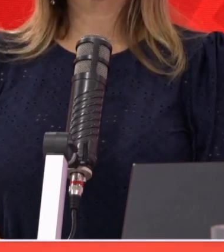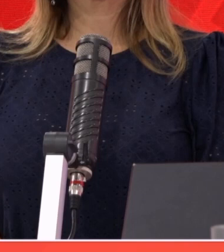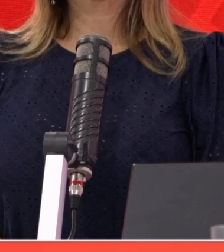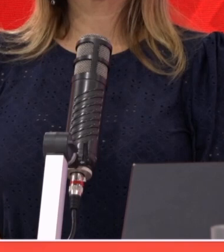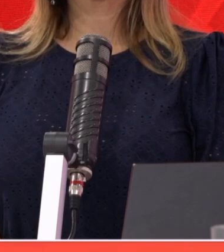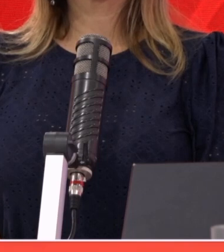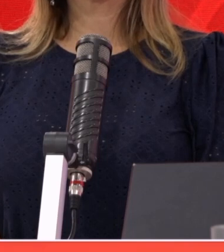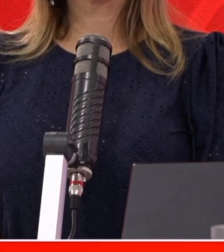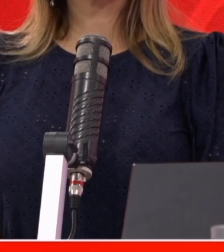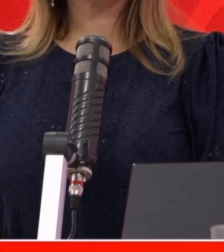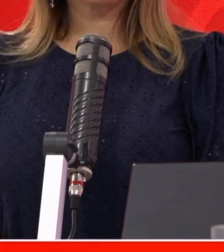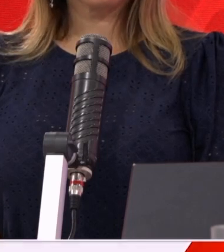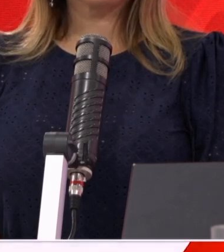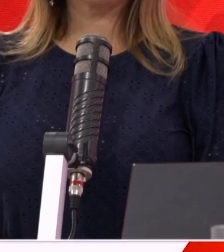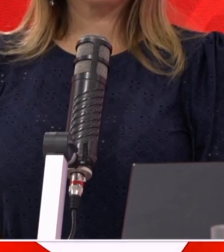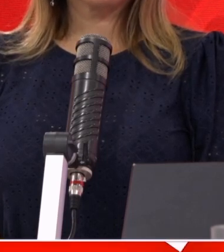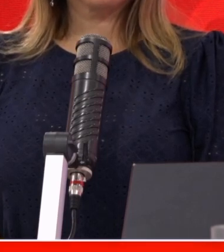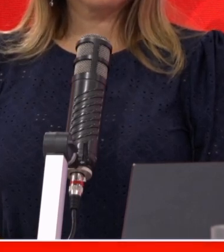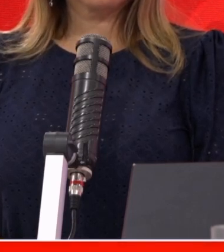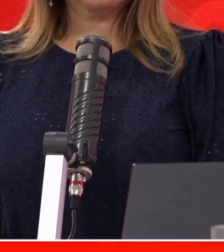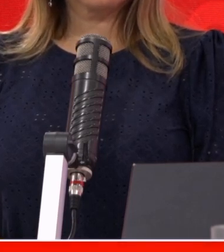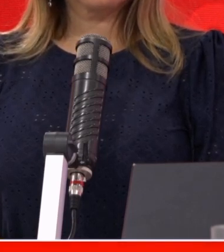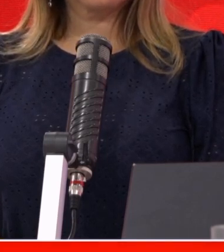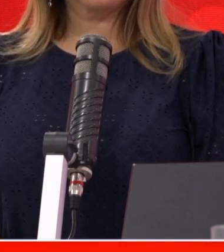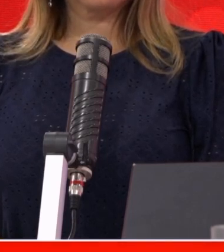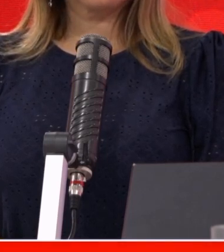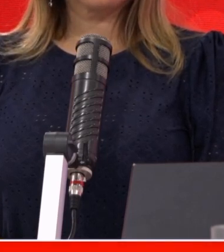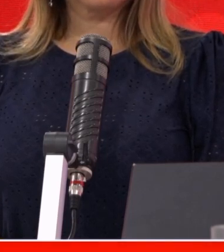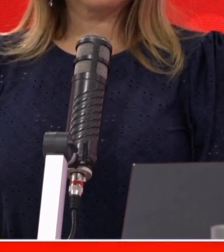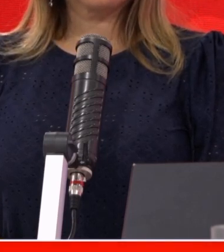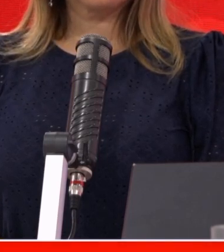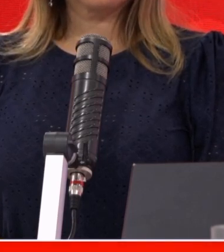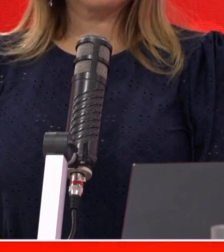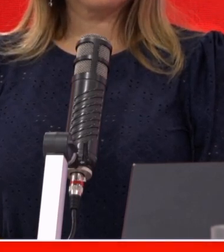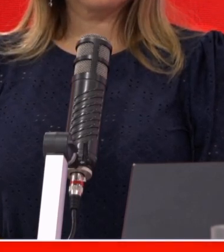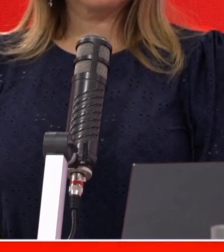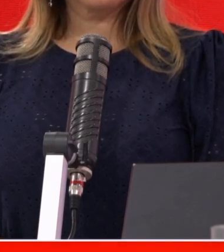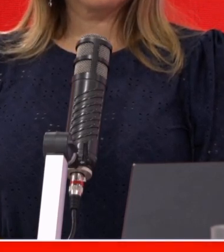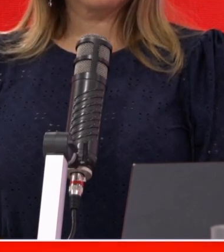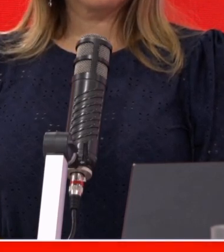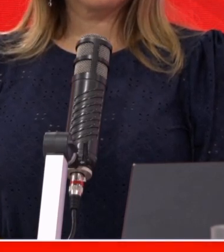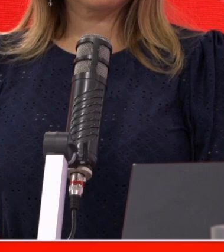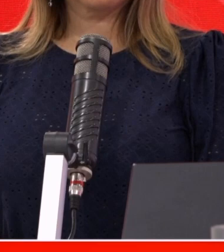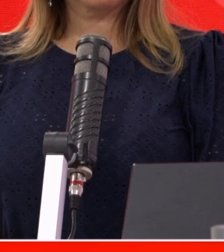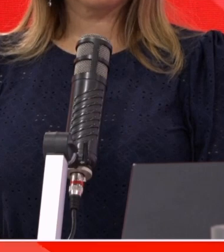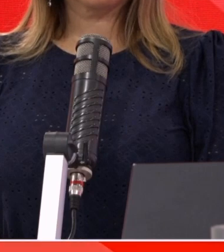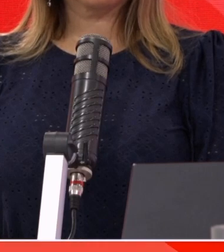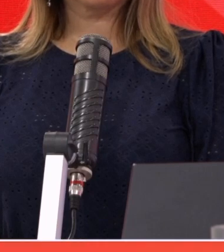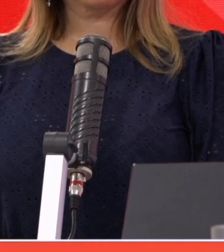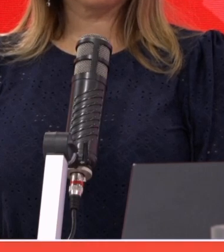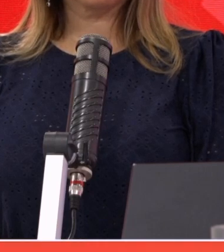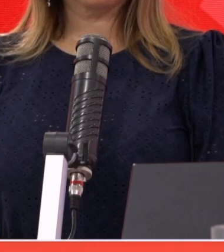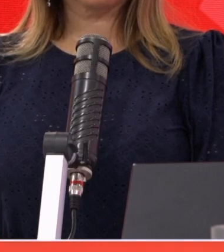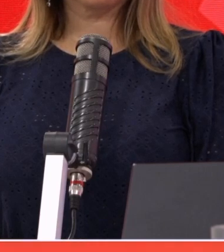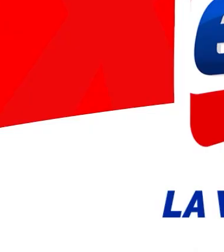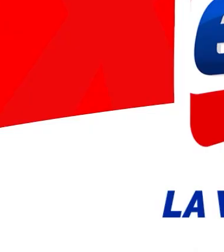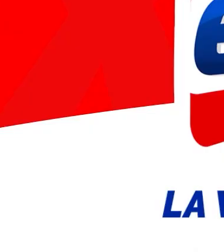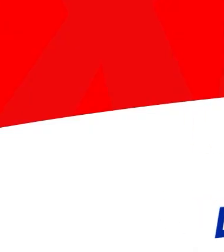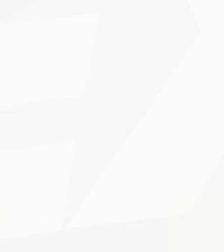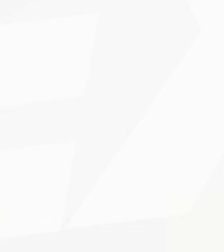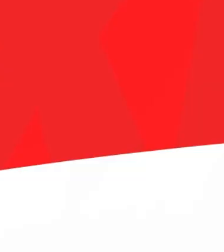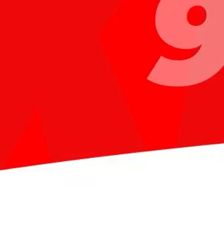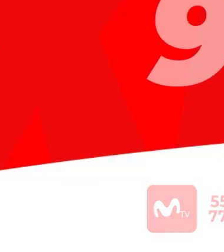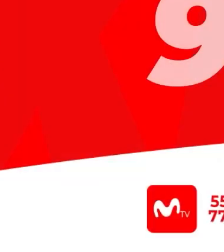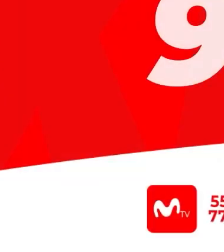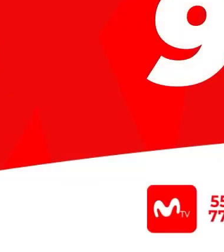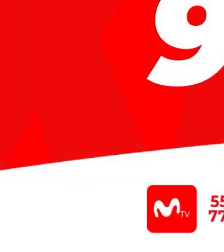hemodiálisis que venimos realizando y que en este caso beneficia de 6 a 8 pacientes diarios en nuestro hospital.